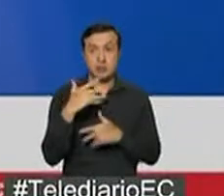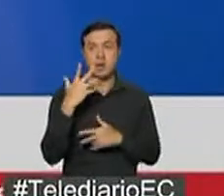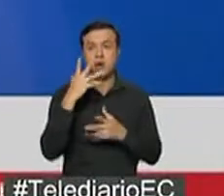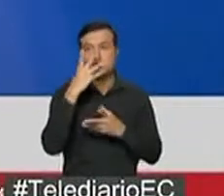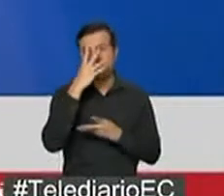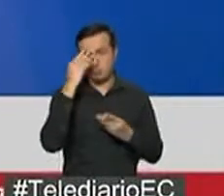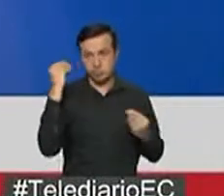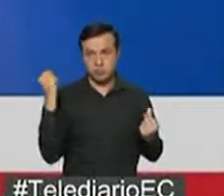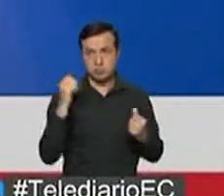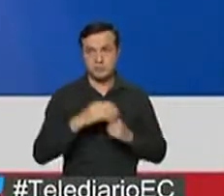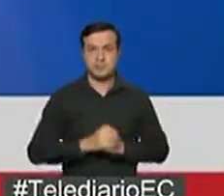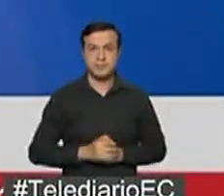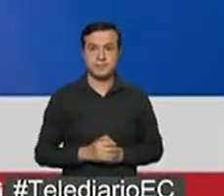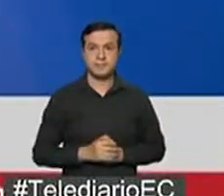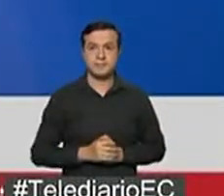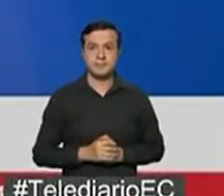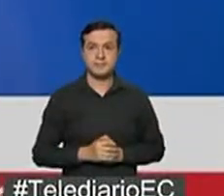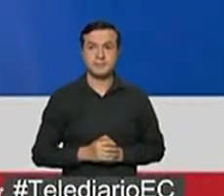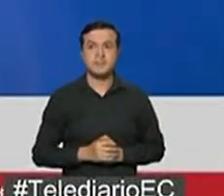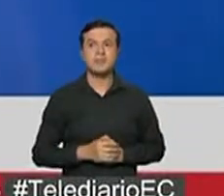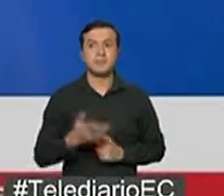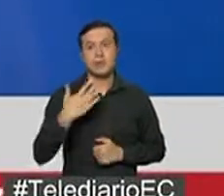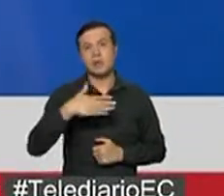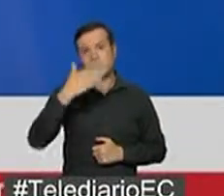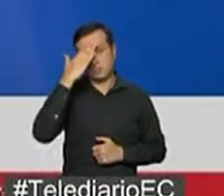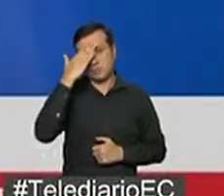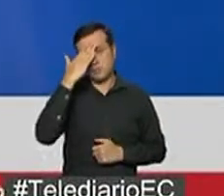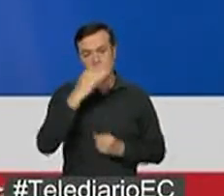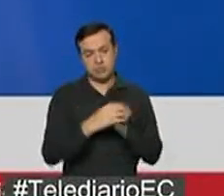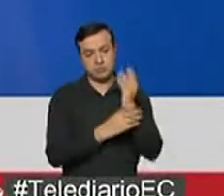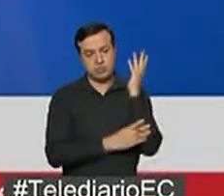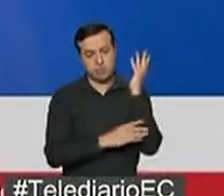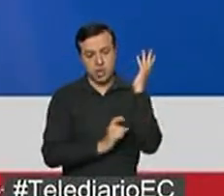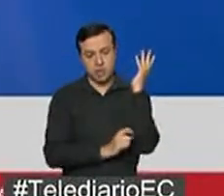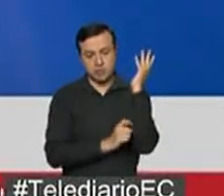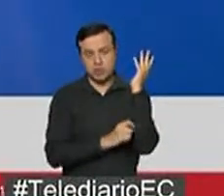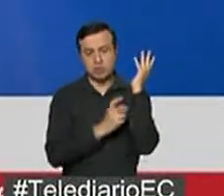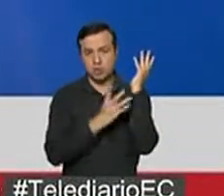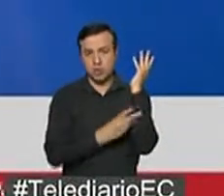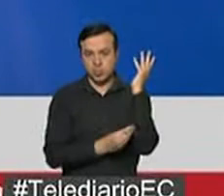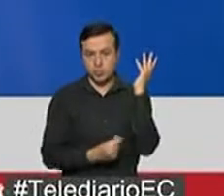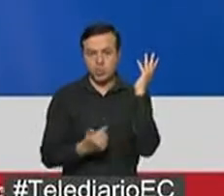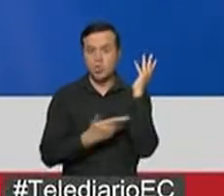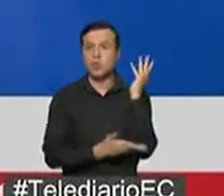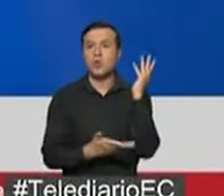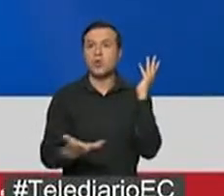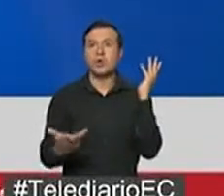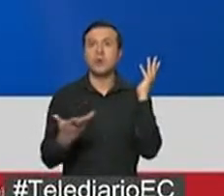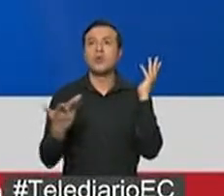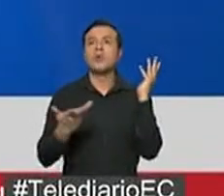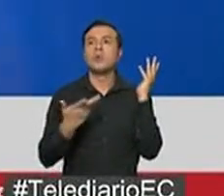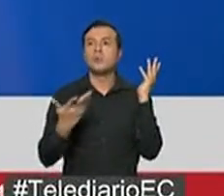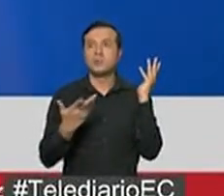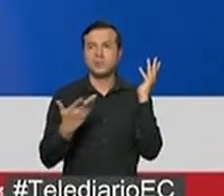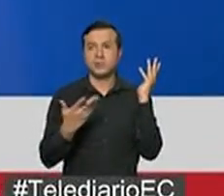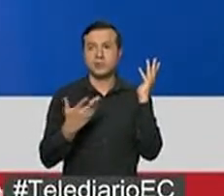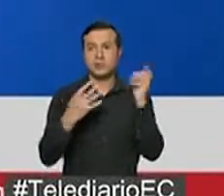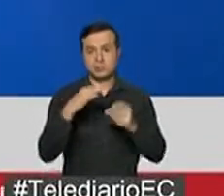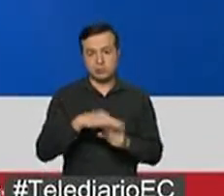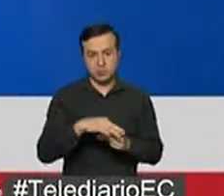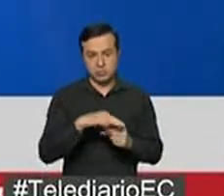se vio religioso ya tenemos una cura para el fusarium que son cultivadores de cavendish